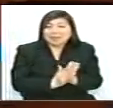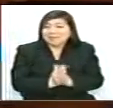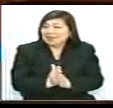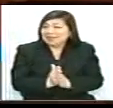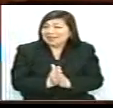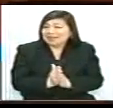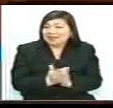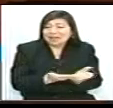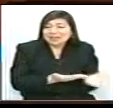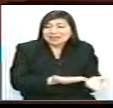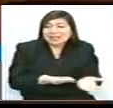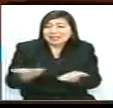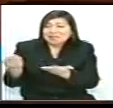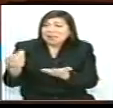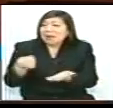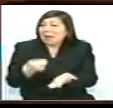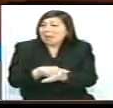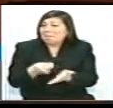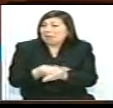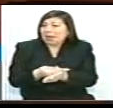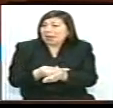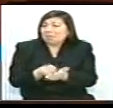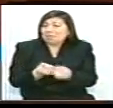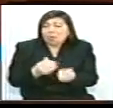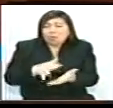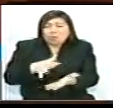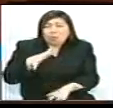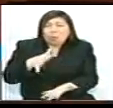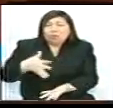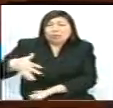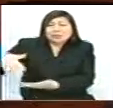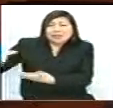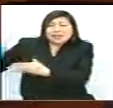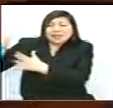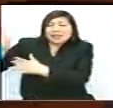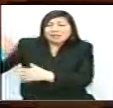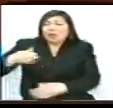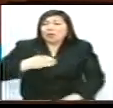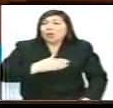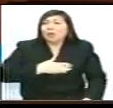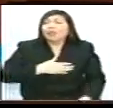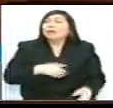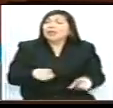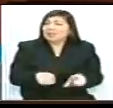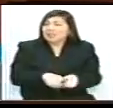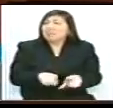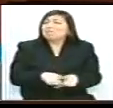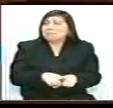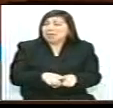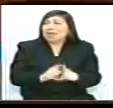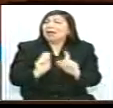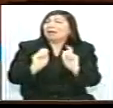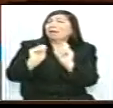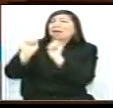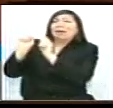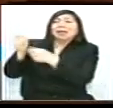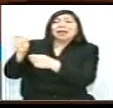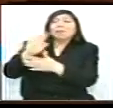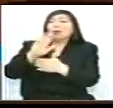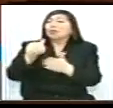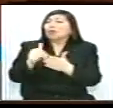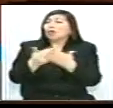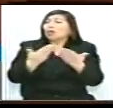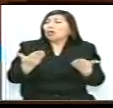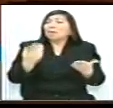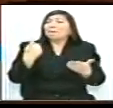los que se llevan la plata en toneladas, señora presidenta, sino también les damos todas las